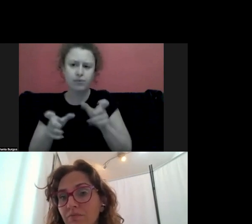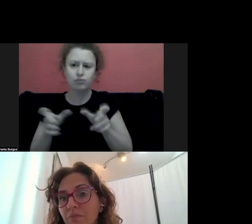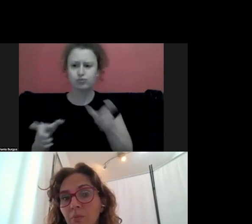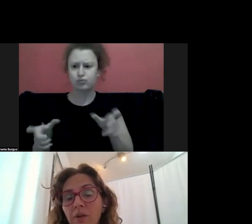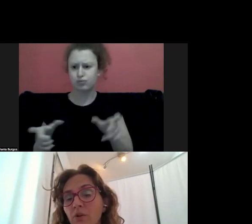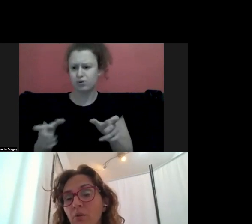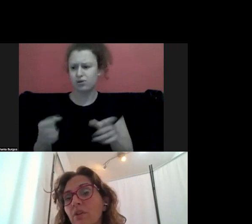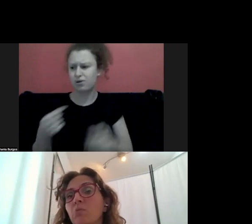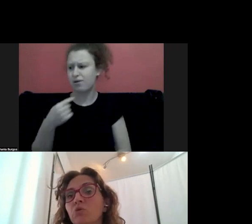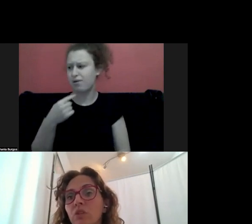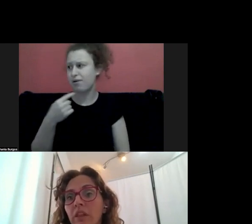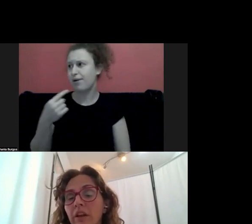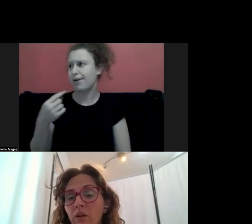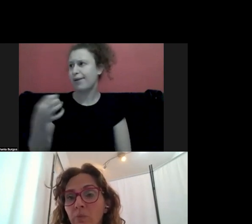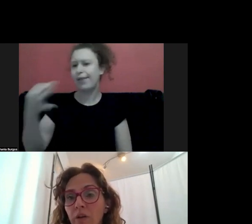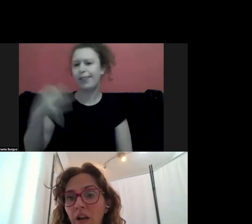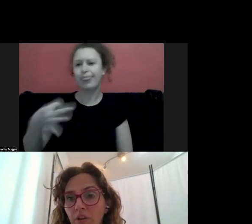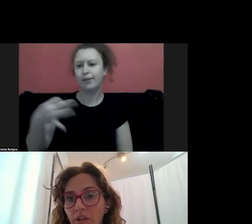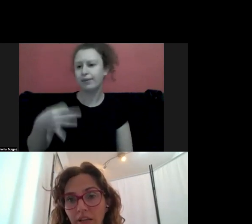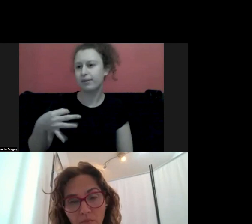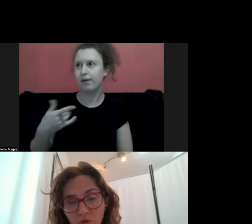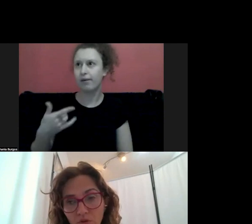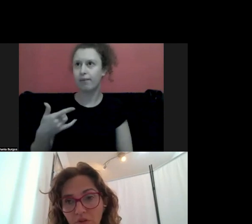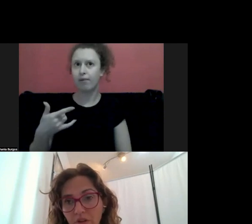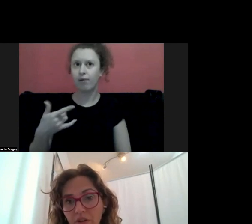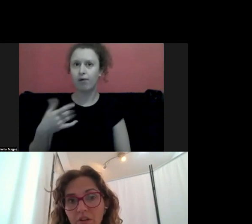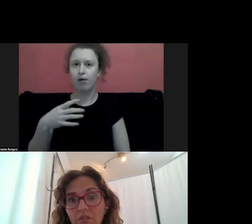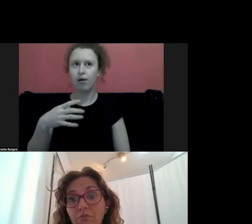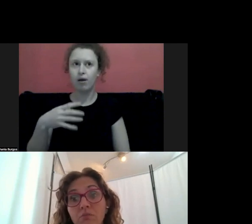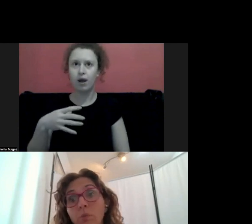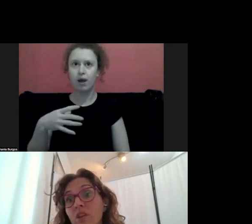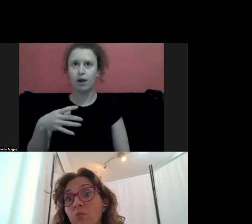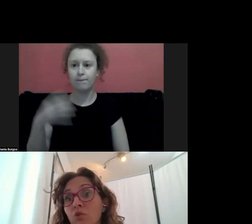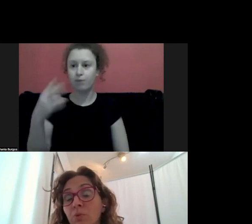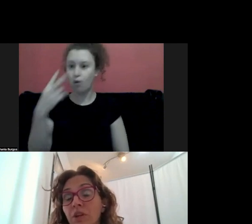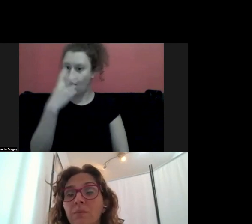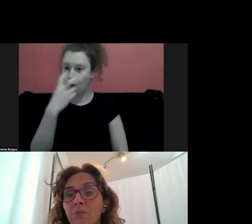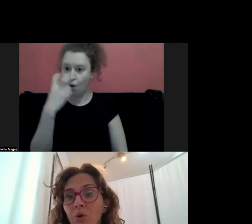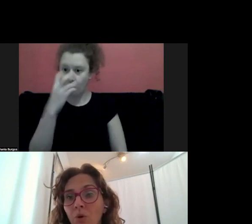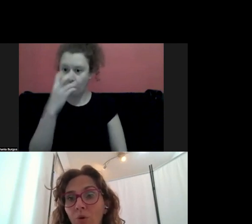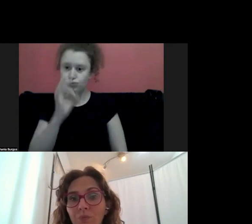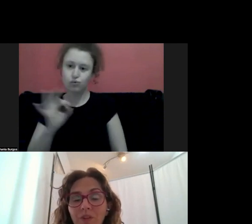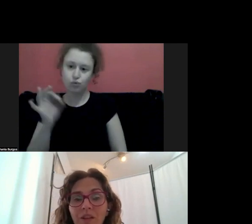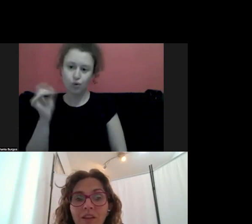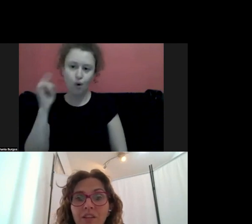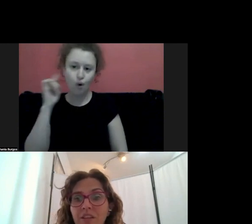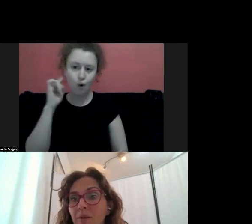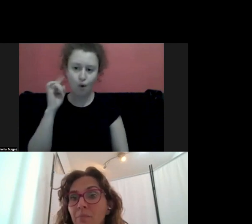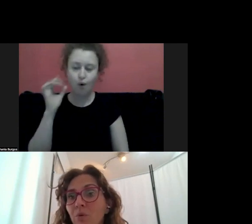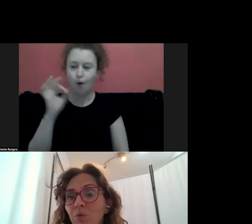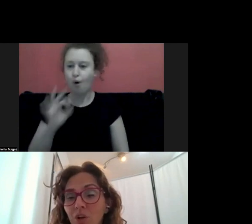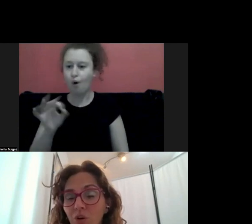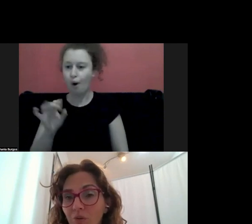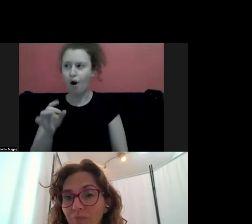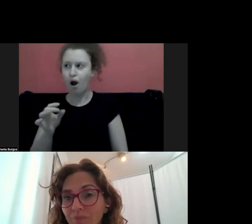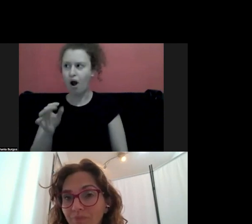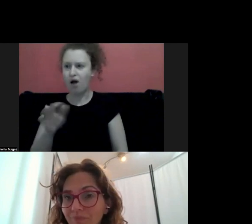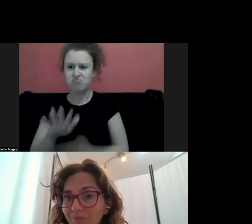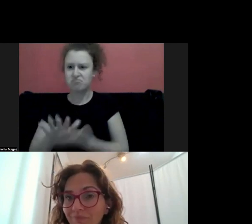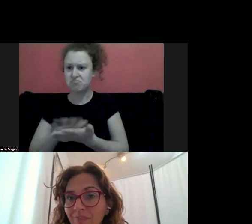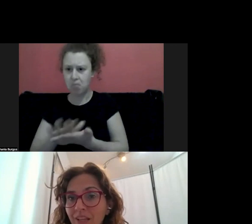sí. Primero no podemos utilizarlos para lo que queremos. No podemos, por ejemplo, enseñar en